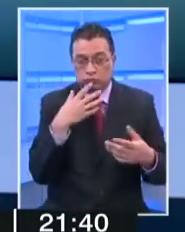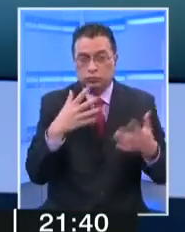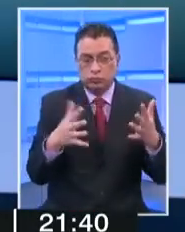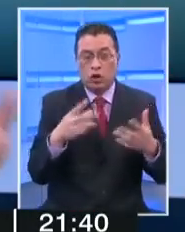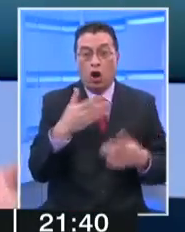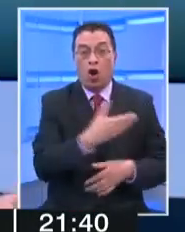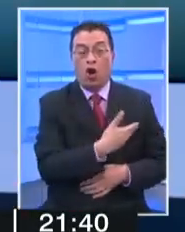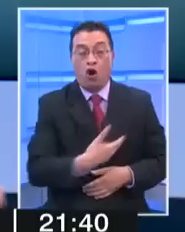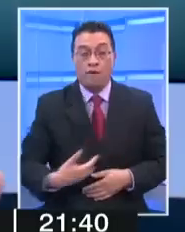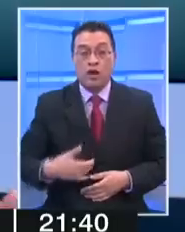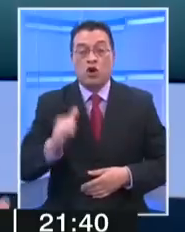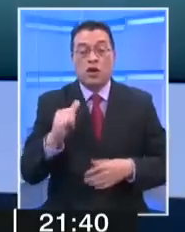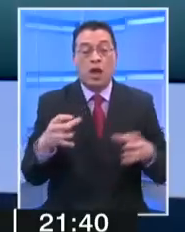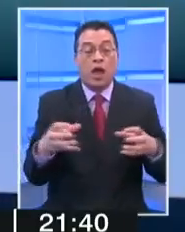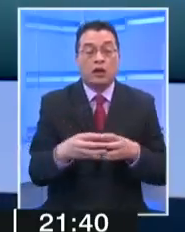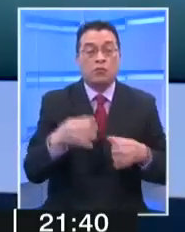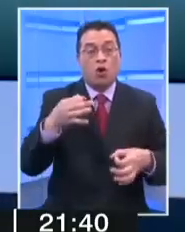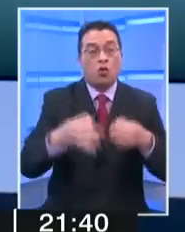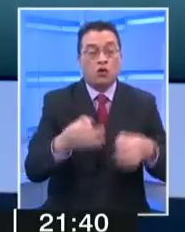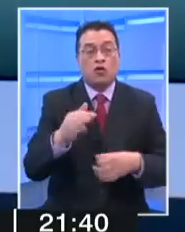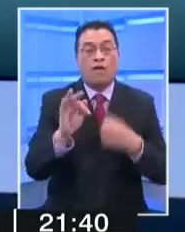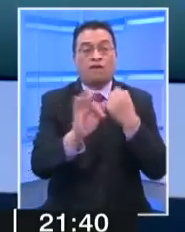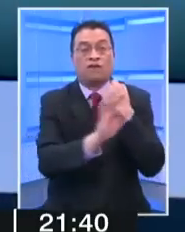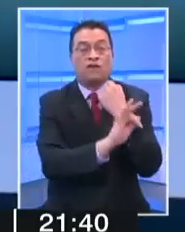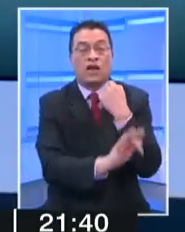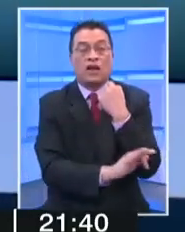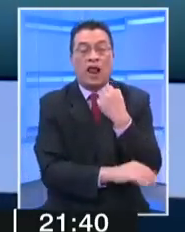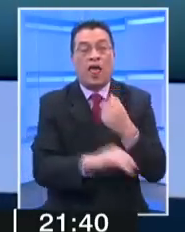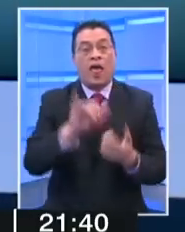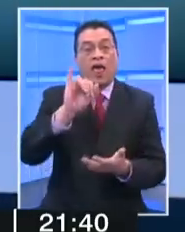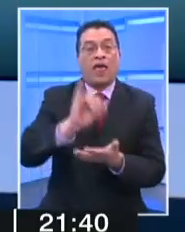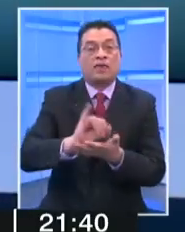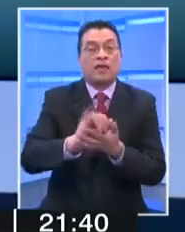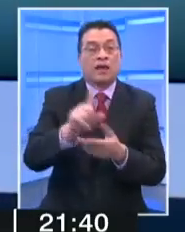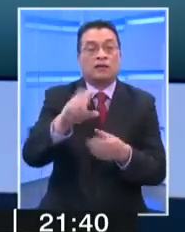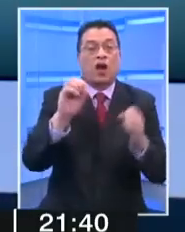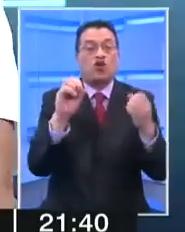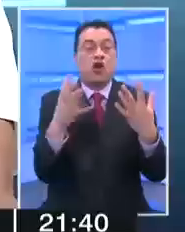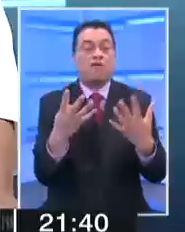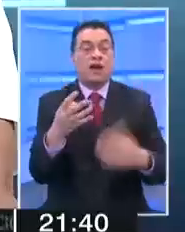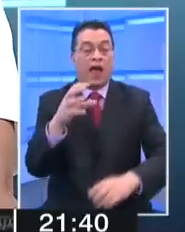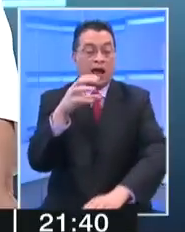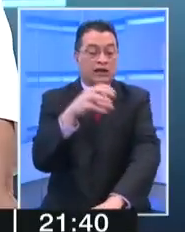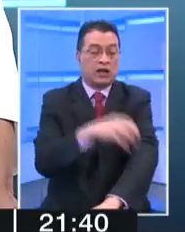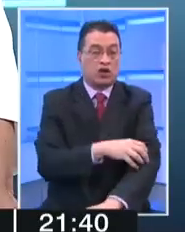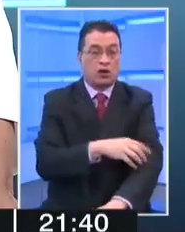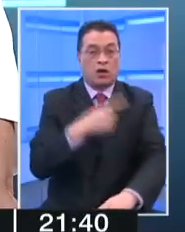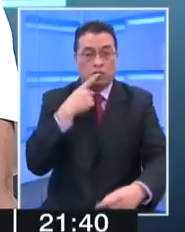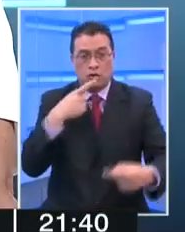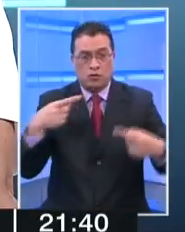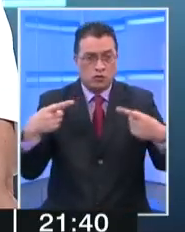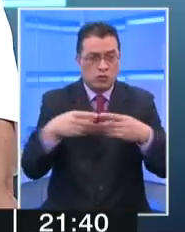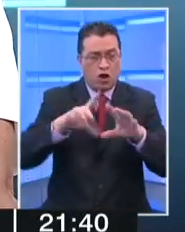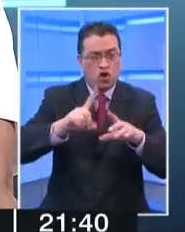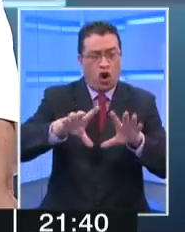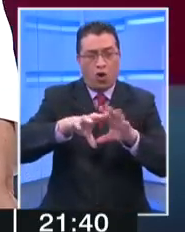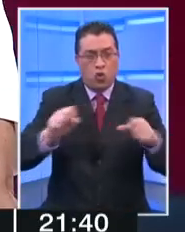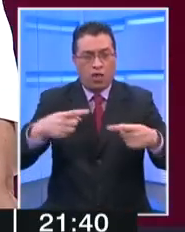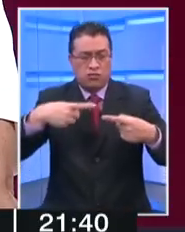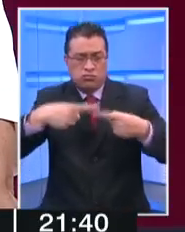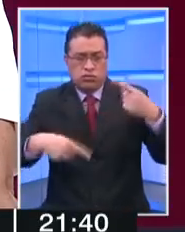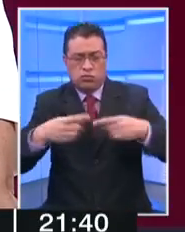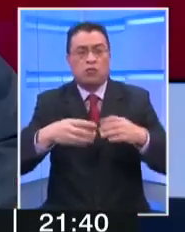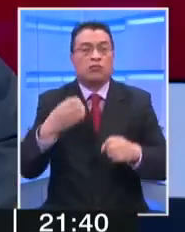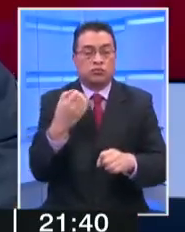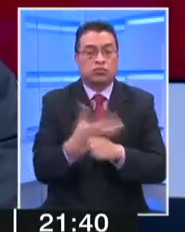el gobierno y el equipo jurídico de la Fiscalía de la intendencia de la novena región con desacuerdos e incongruencias acusaban de parte de su